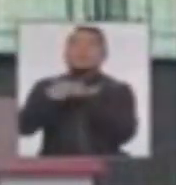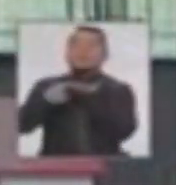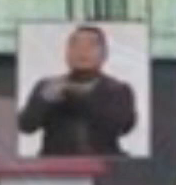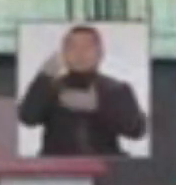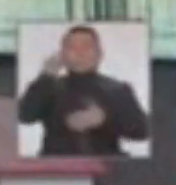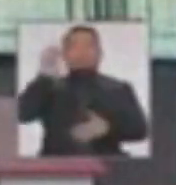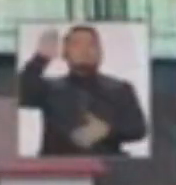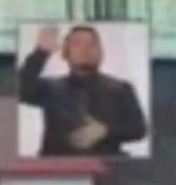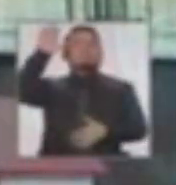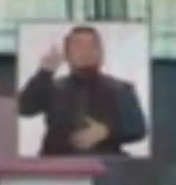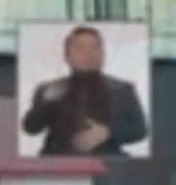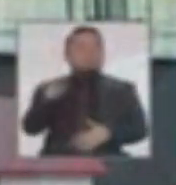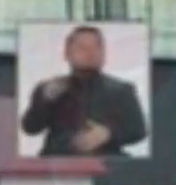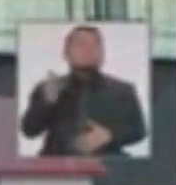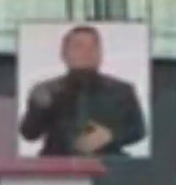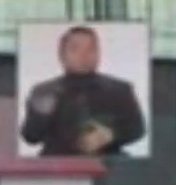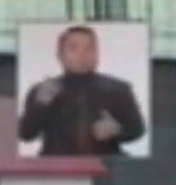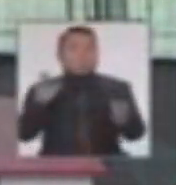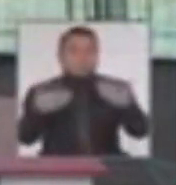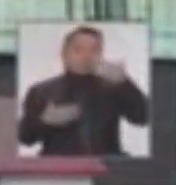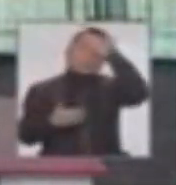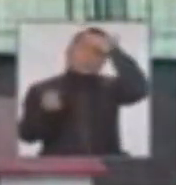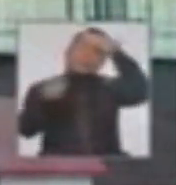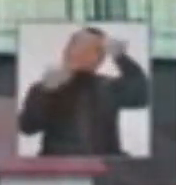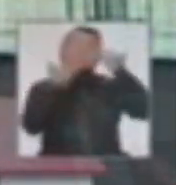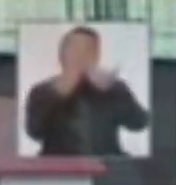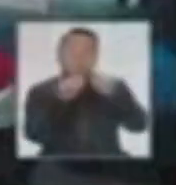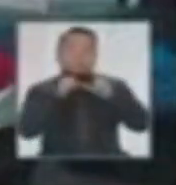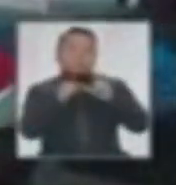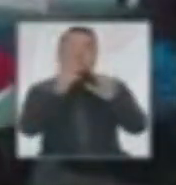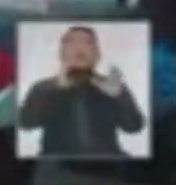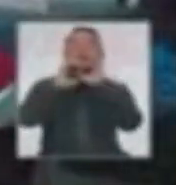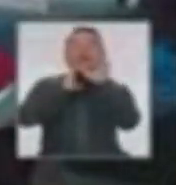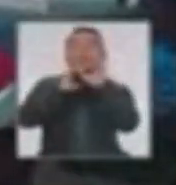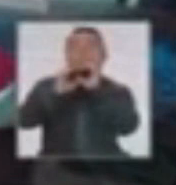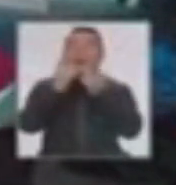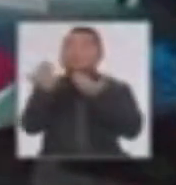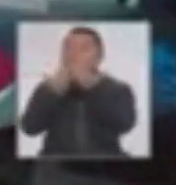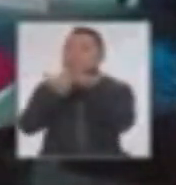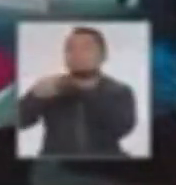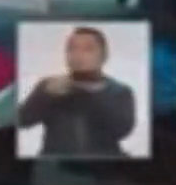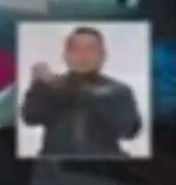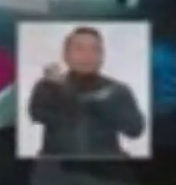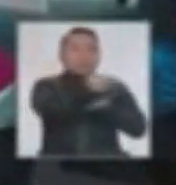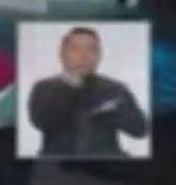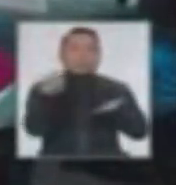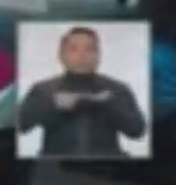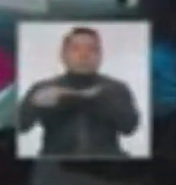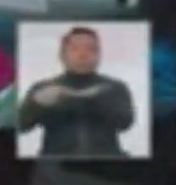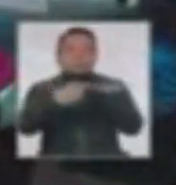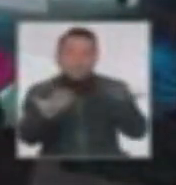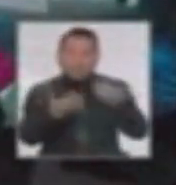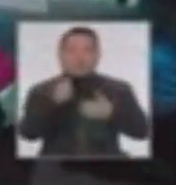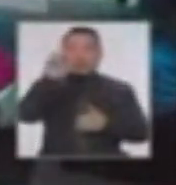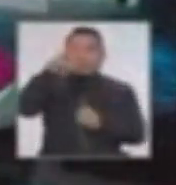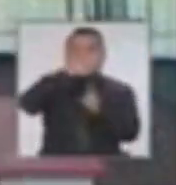está matando el Perú, es el cáncer que tiene el Perú en 200 años y nadie ha hecho nada. Por eso es importante investigar estos casos de corrupción y también meter